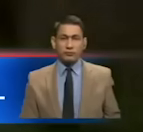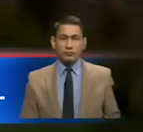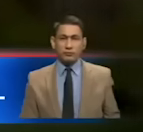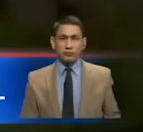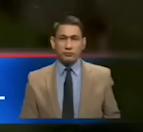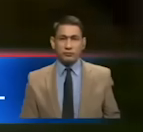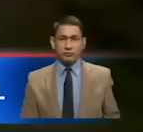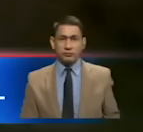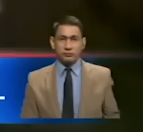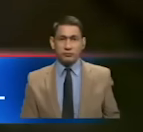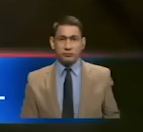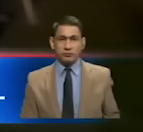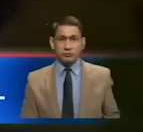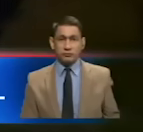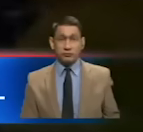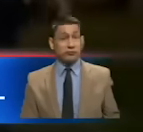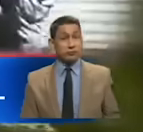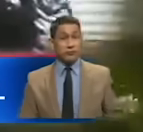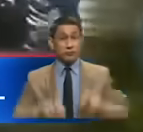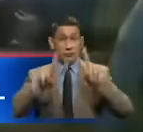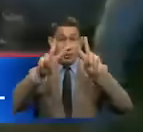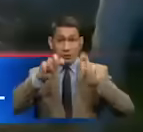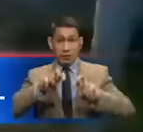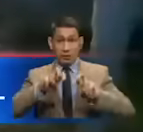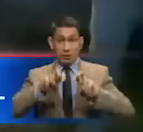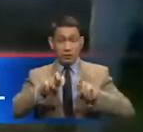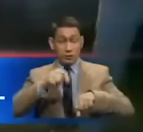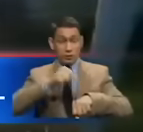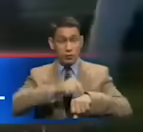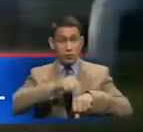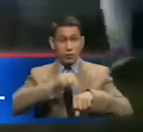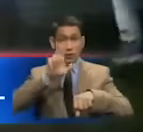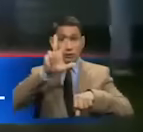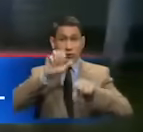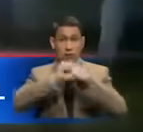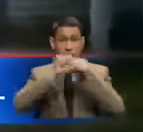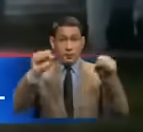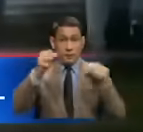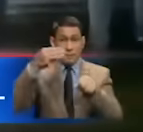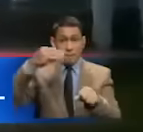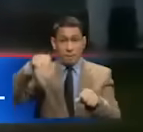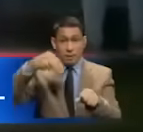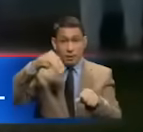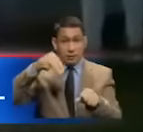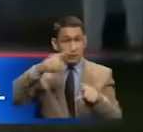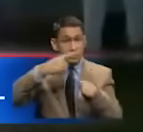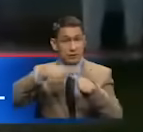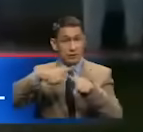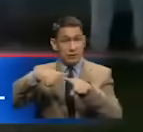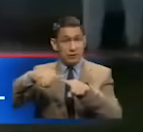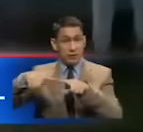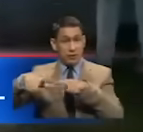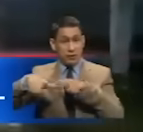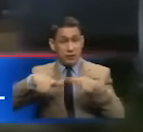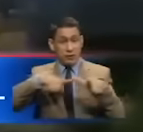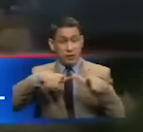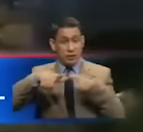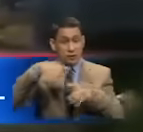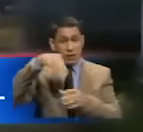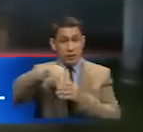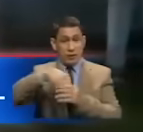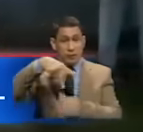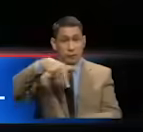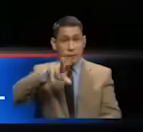La intervención policial comenzó cerca de las 3 de la mañana de este miércoles en diferentes sectores de la Nueva Prosperina, noroeste